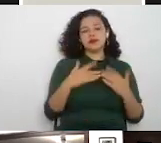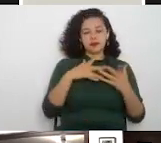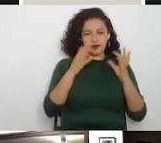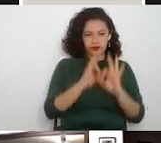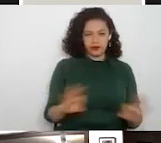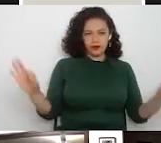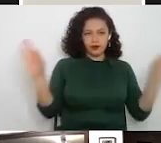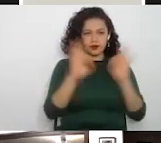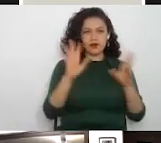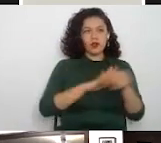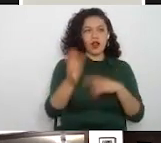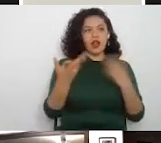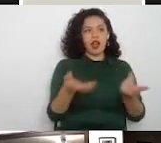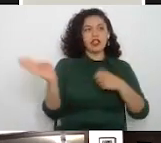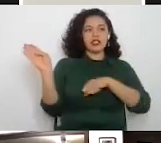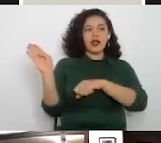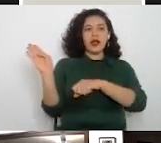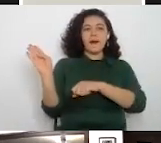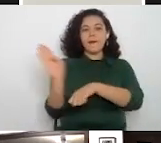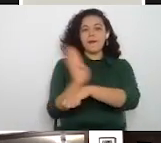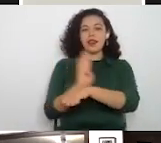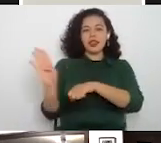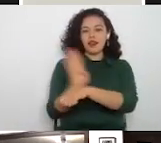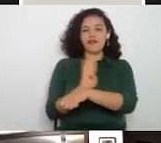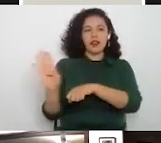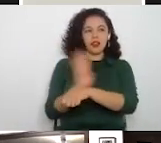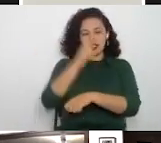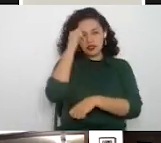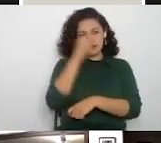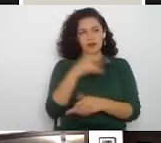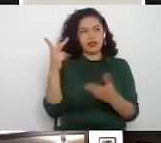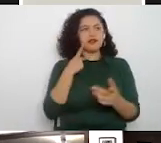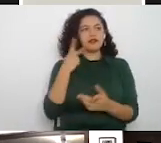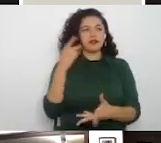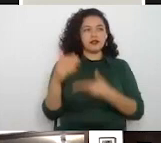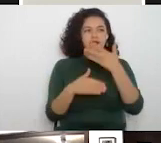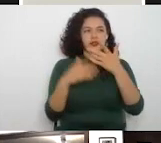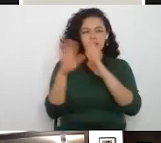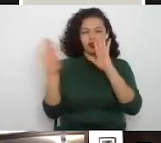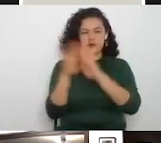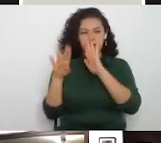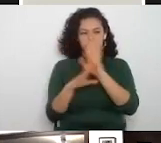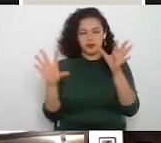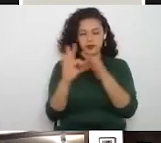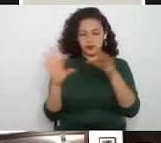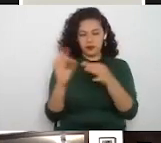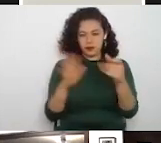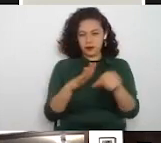serían las ventajas de tener un manual de políticas y procedimientos, que en sí, pues,